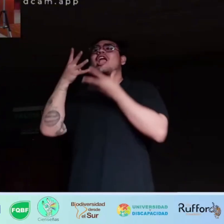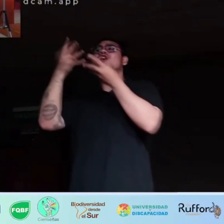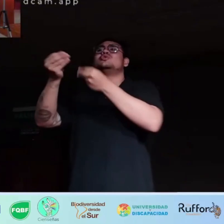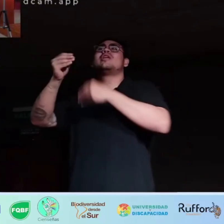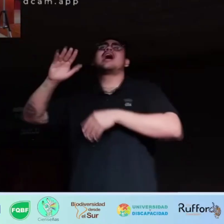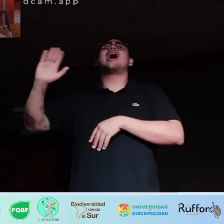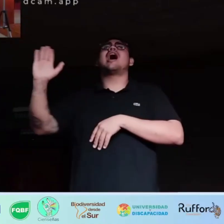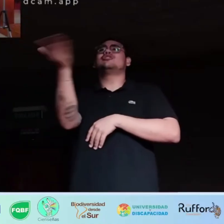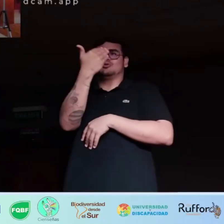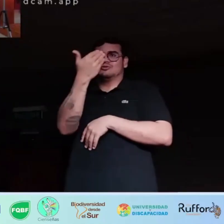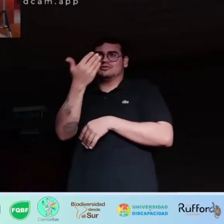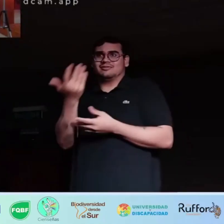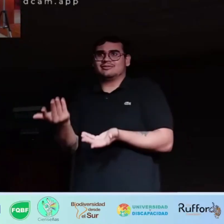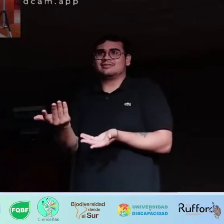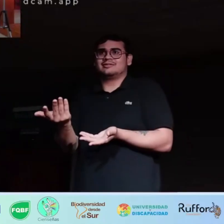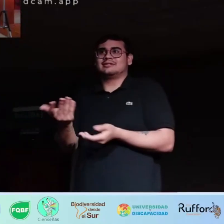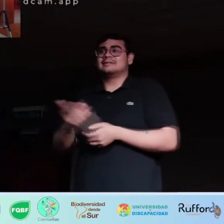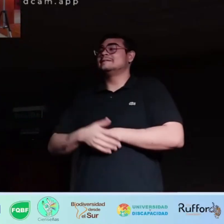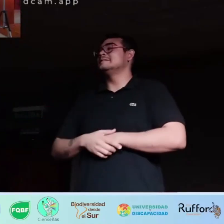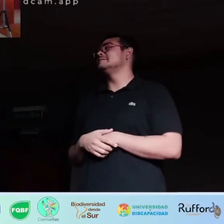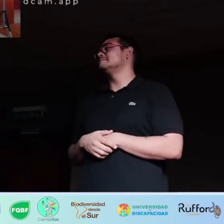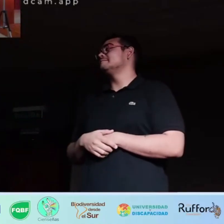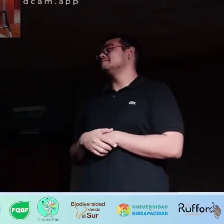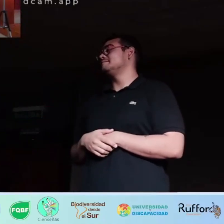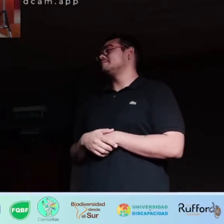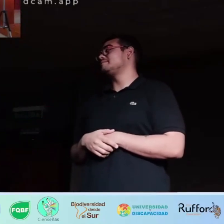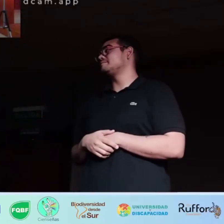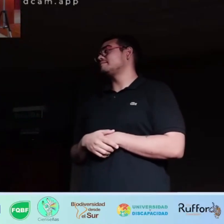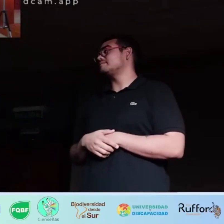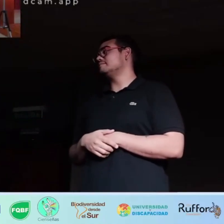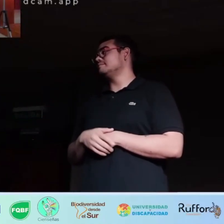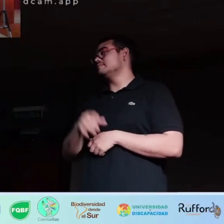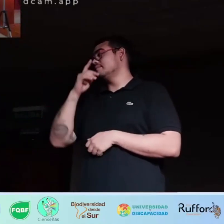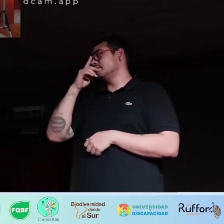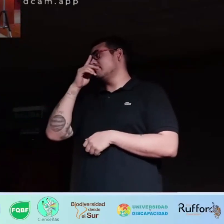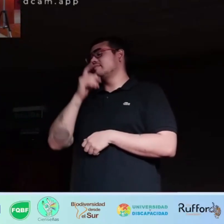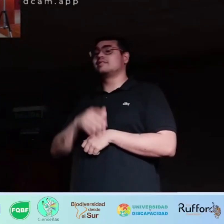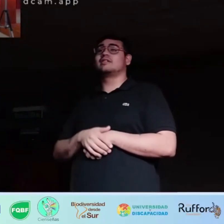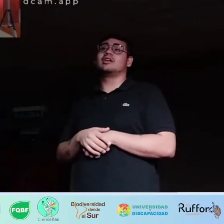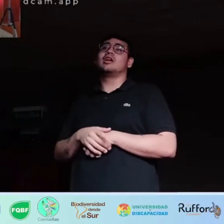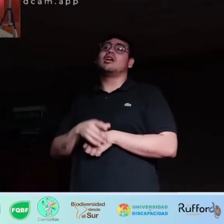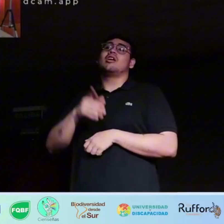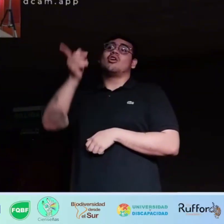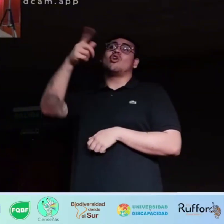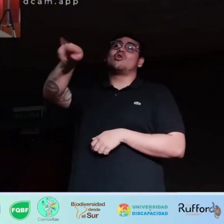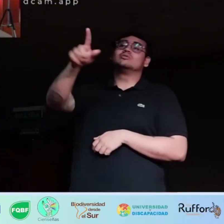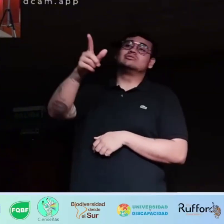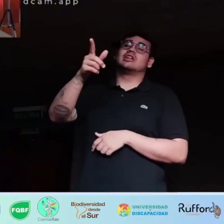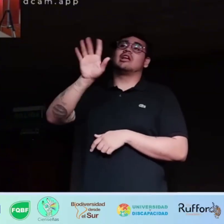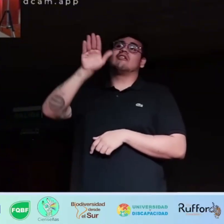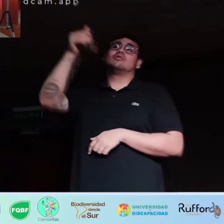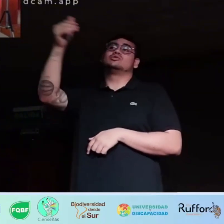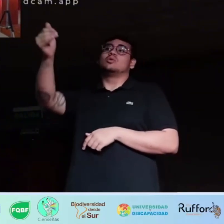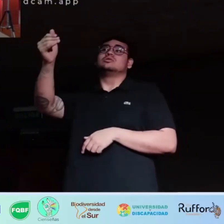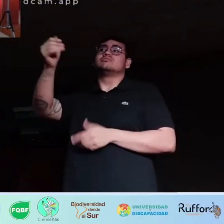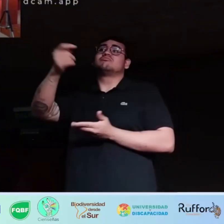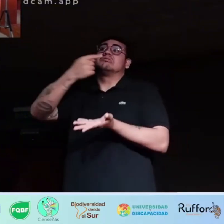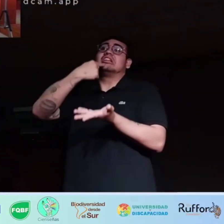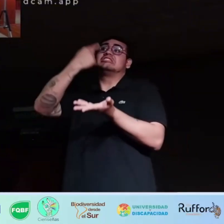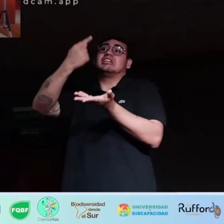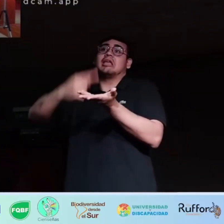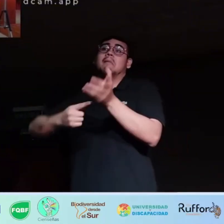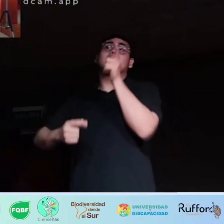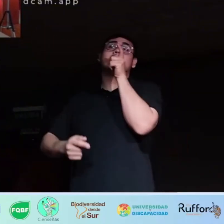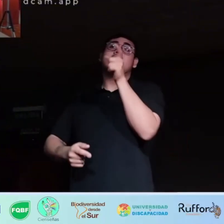Igual los chicos oyentes dirán si prefieren una palabra que sintetice el concepto o no. También creo que en